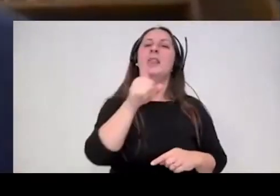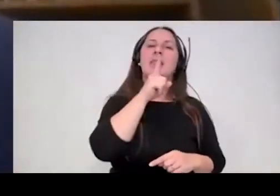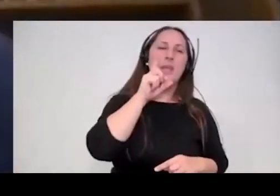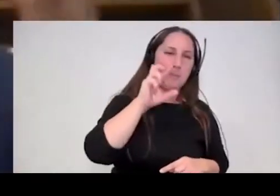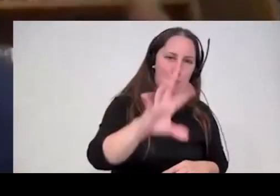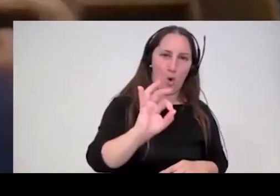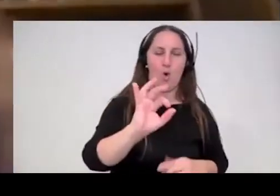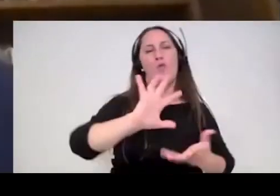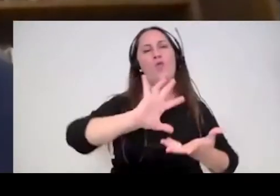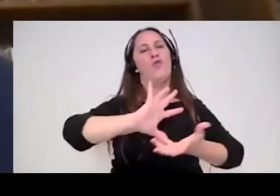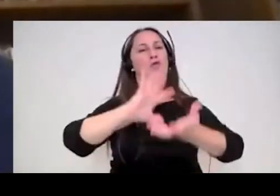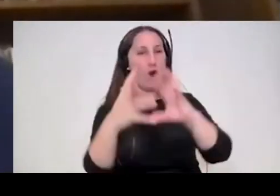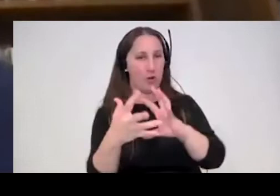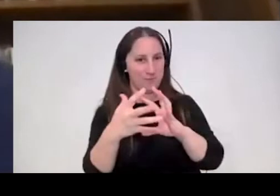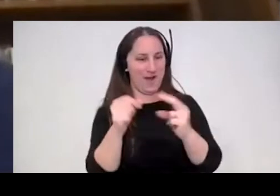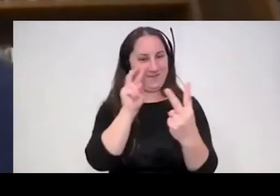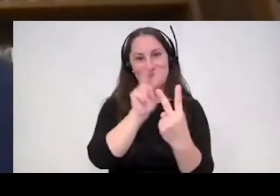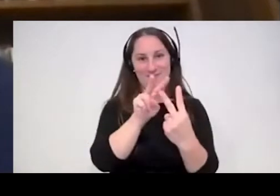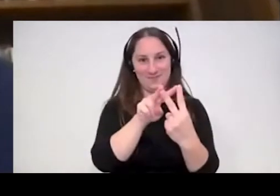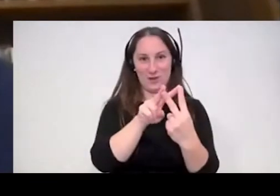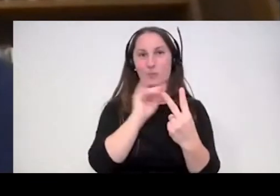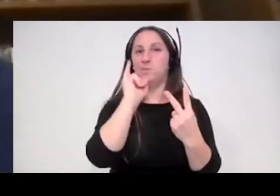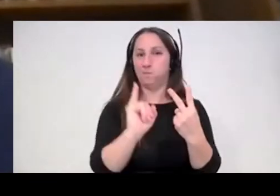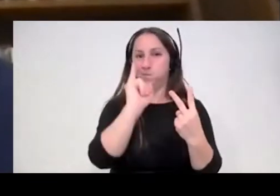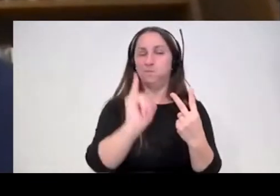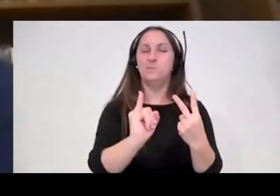la clasificación